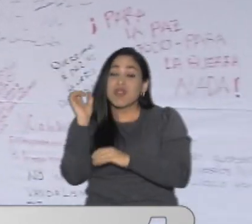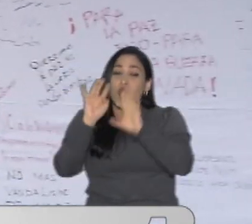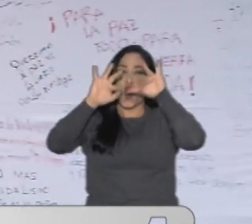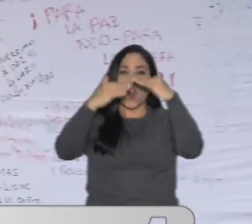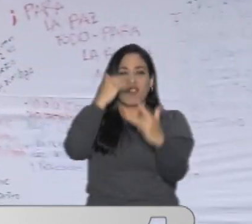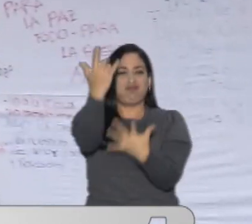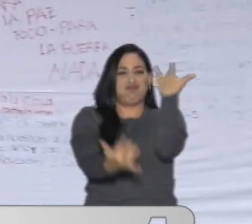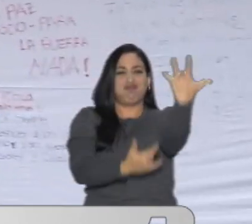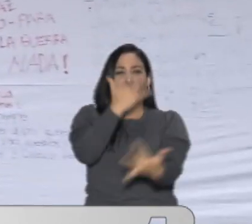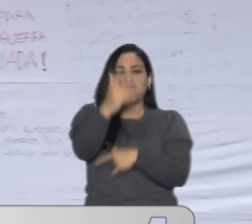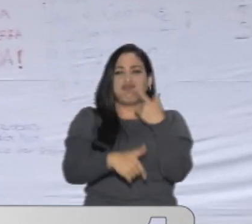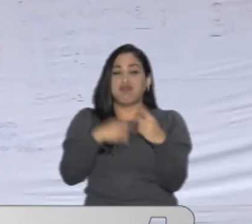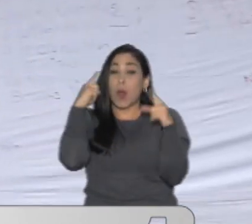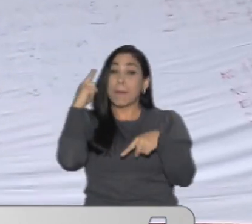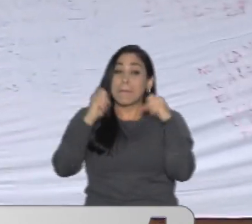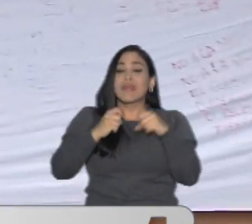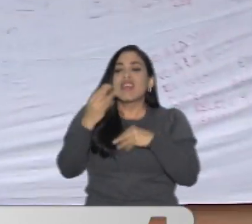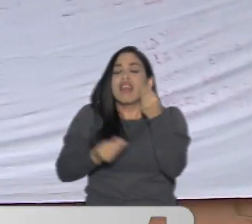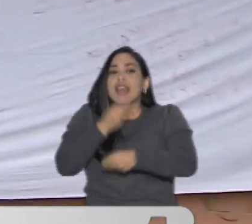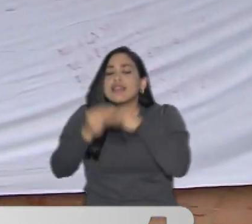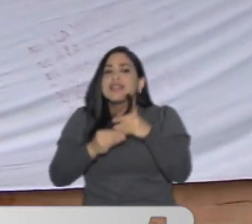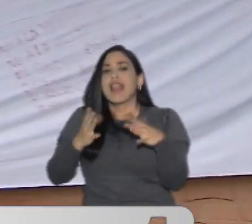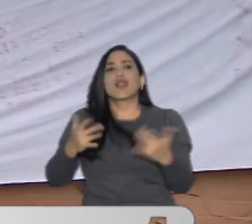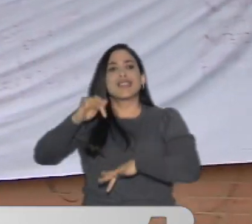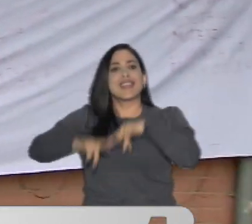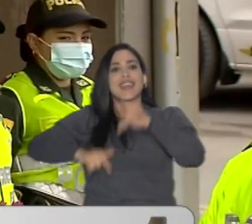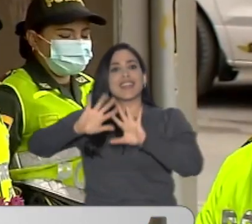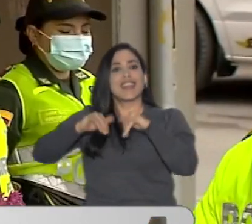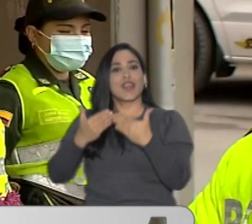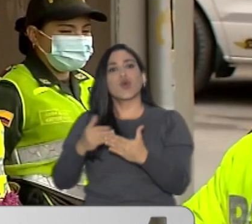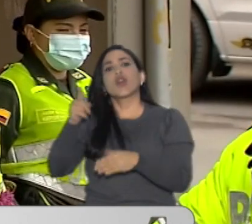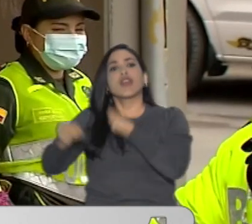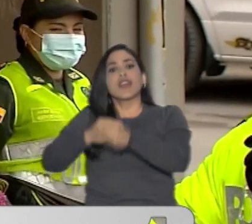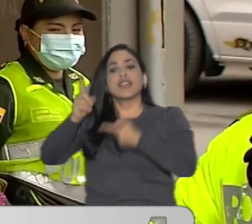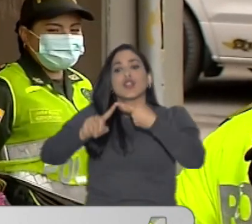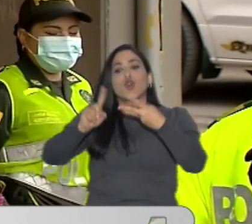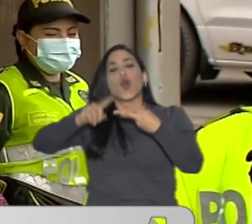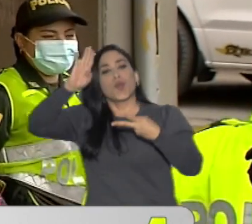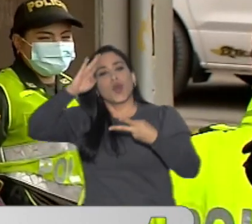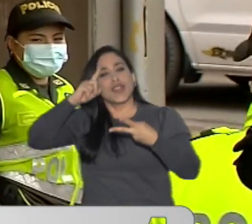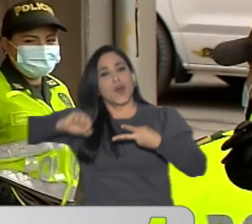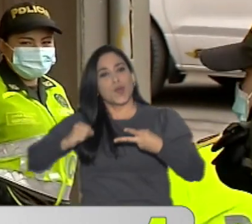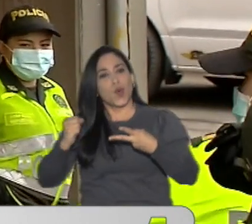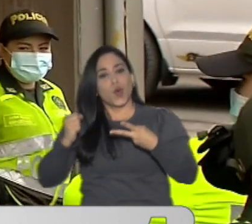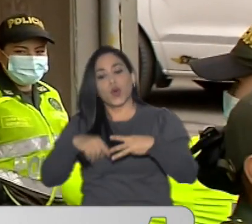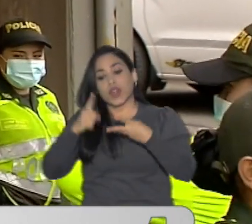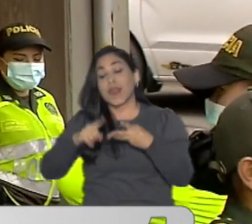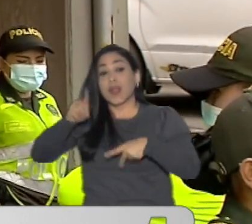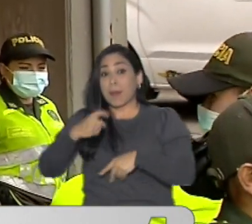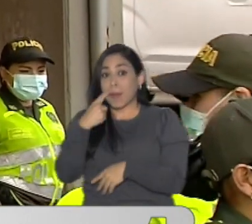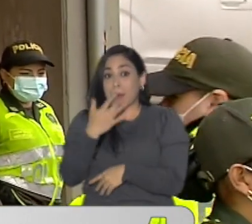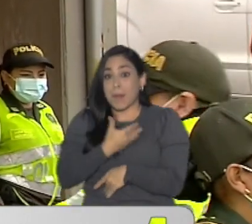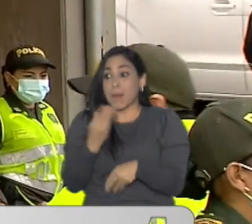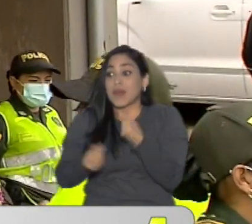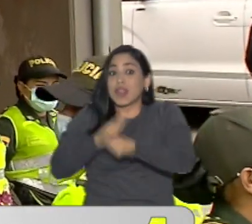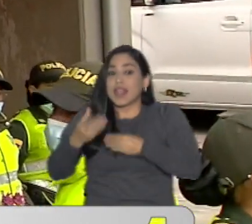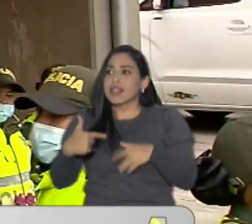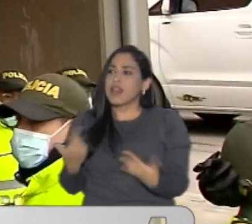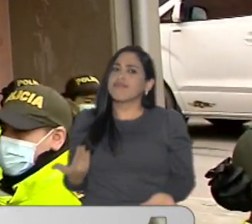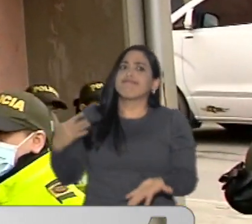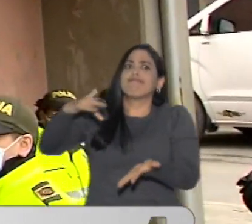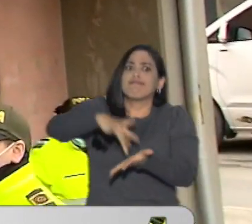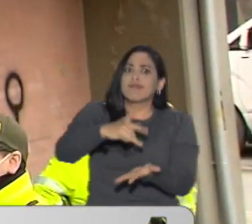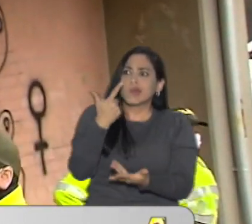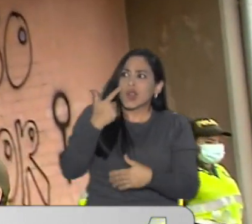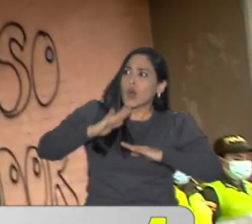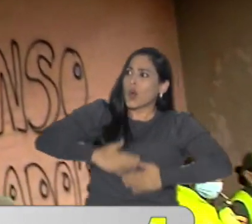este plantel educativo, lo que obligó a la secretaria de educación, a la policía de Bogotá y también a los padres de familia hacer